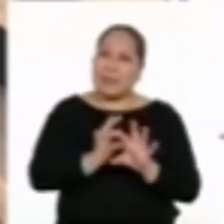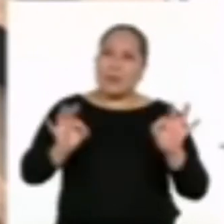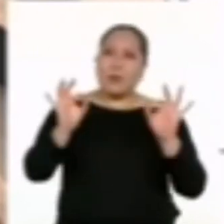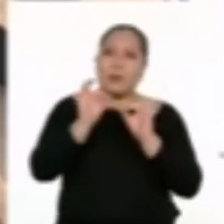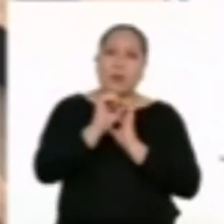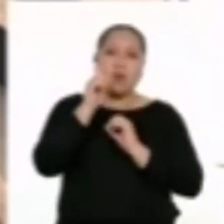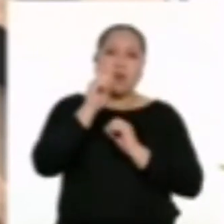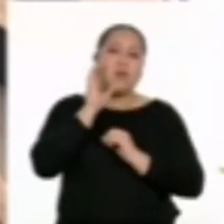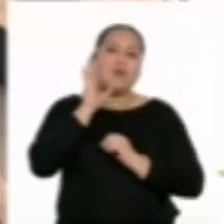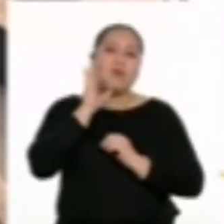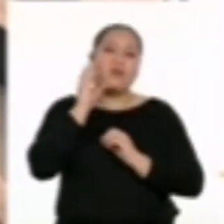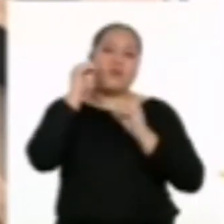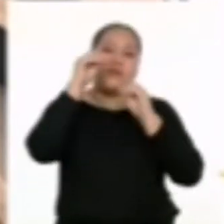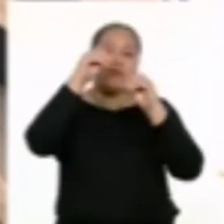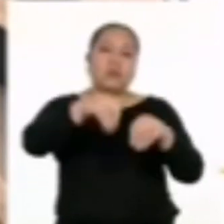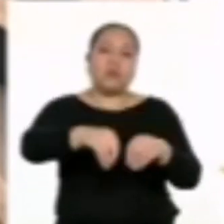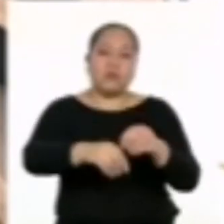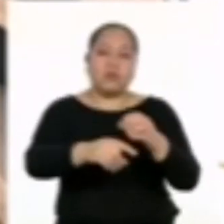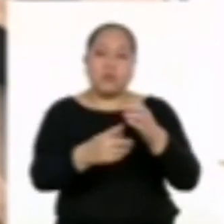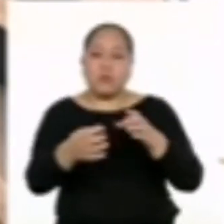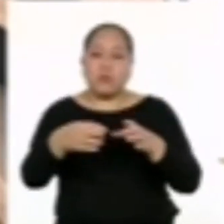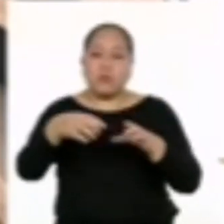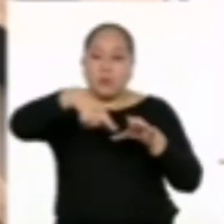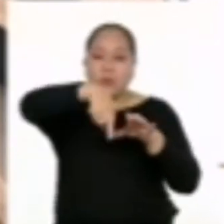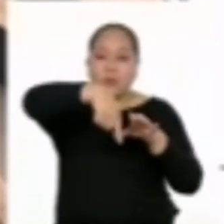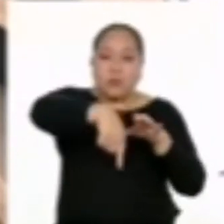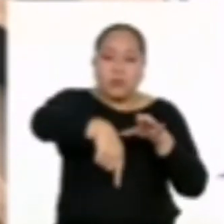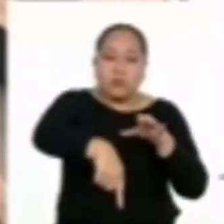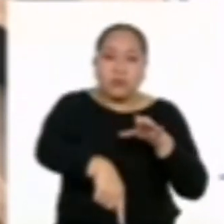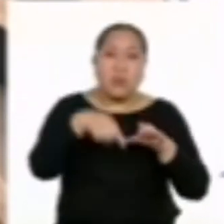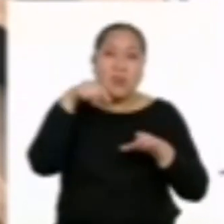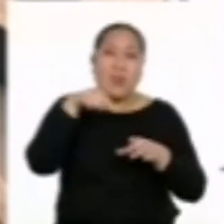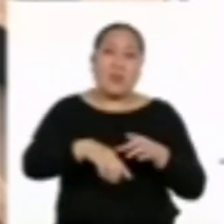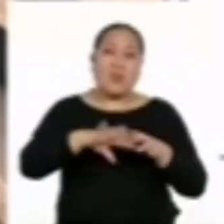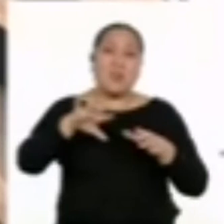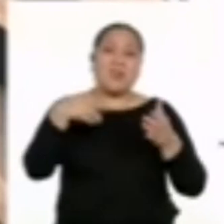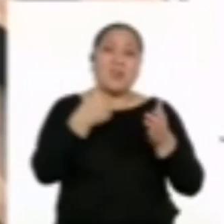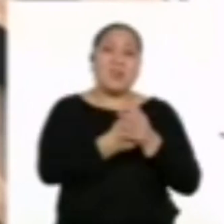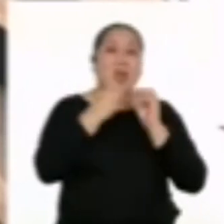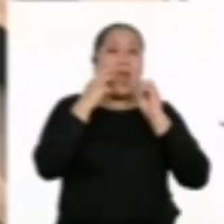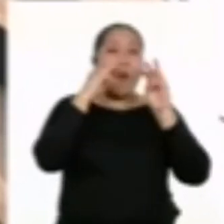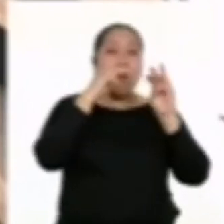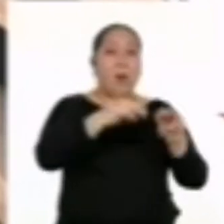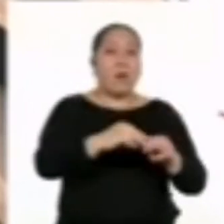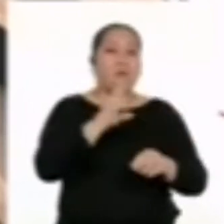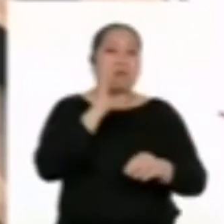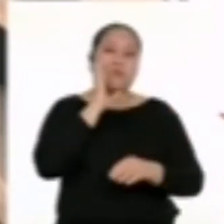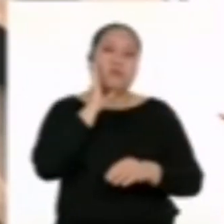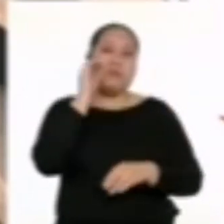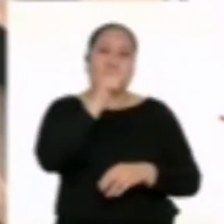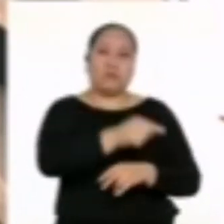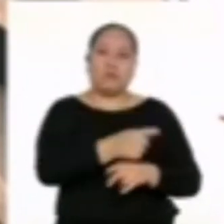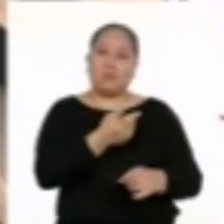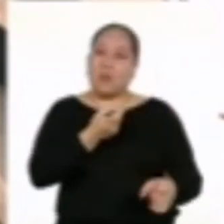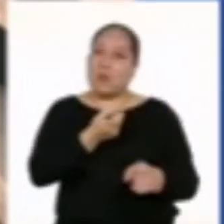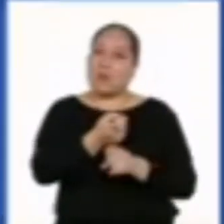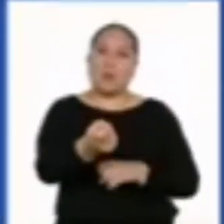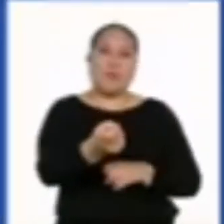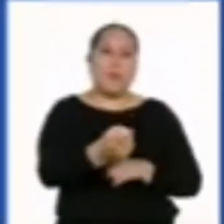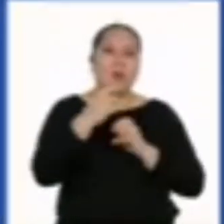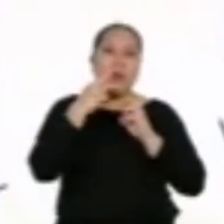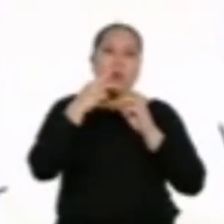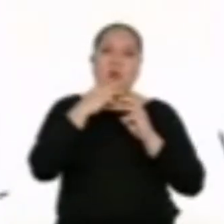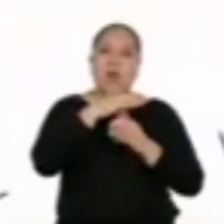importante es no verter este aceite por el fregadero del hogar, ya que finalmente esto llega al mar, contaminando y afectando el ecosistema